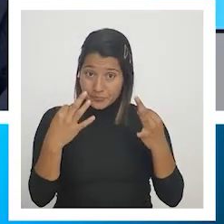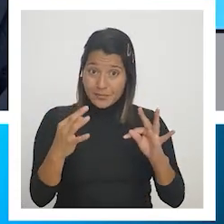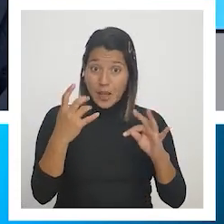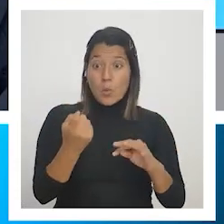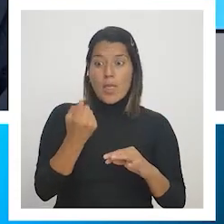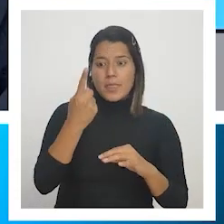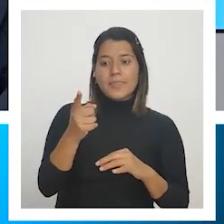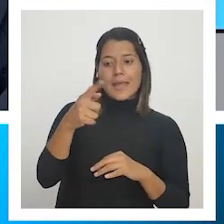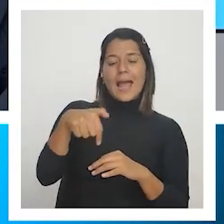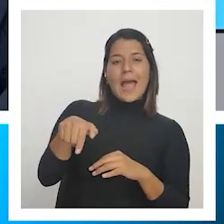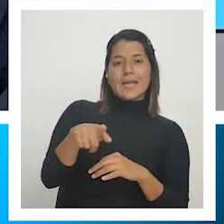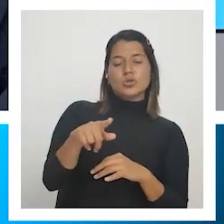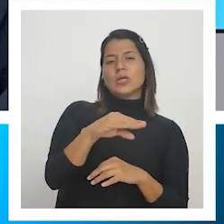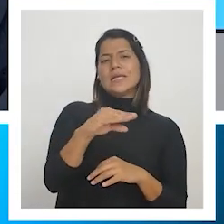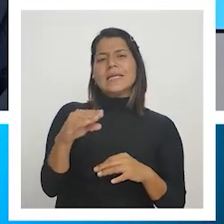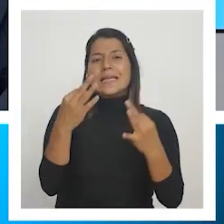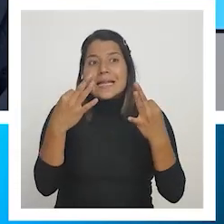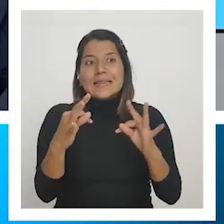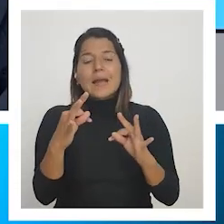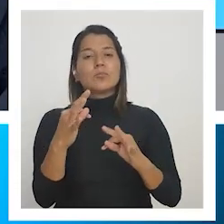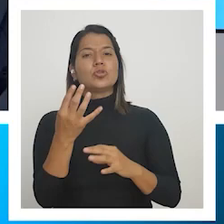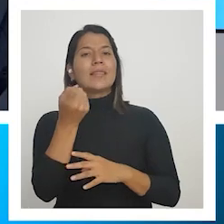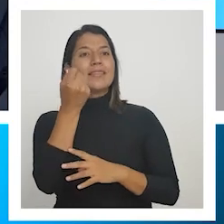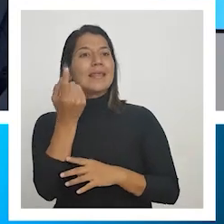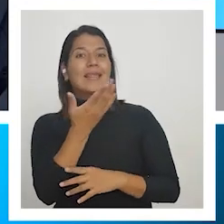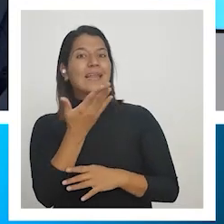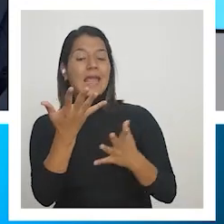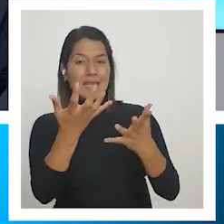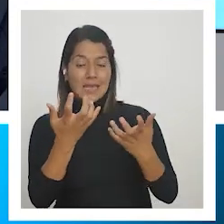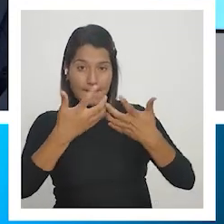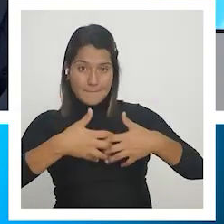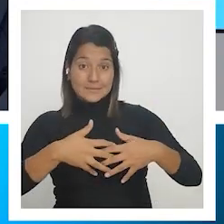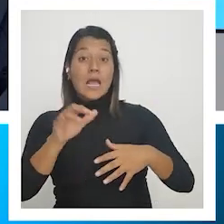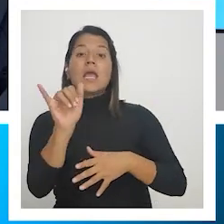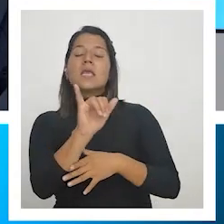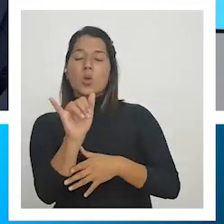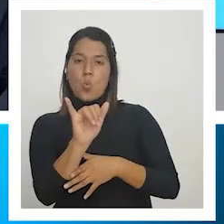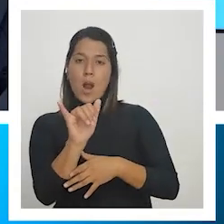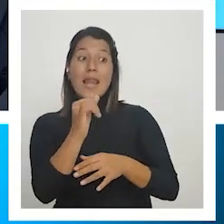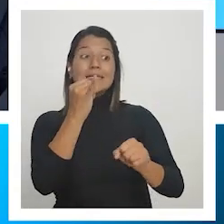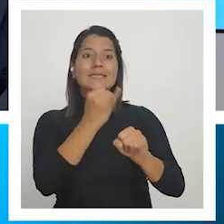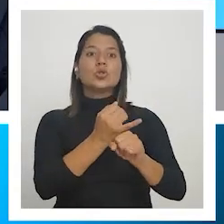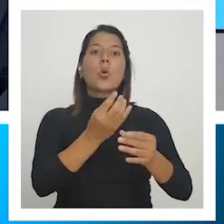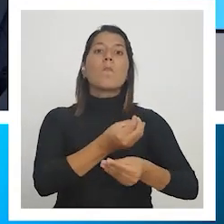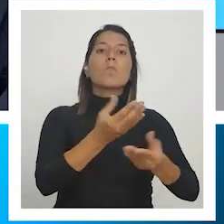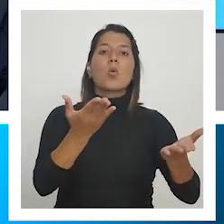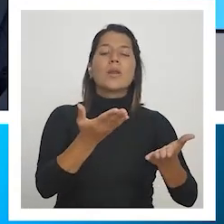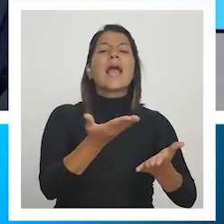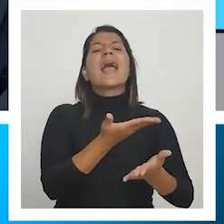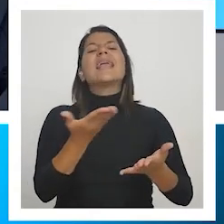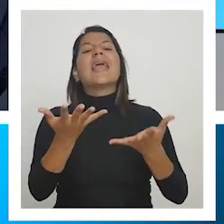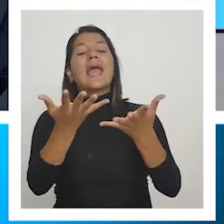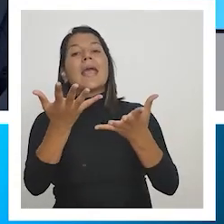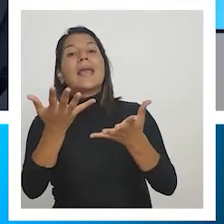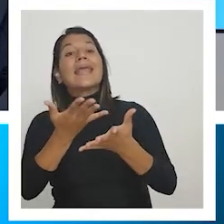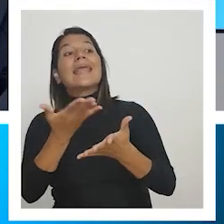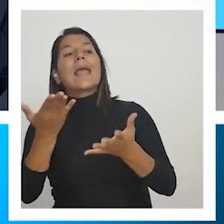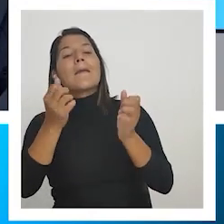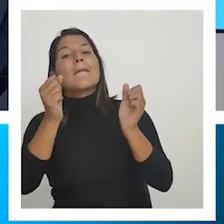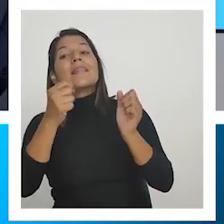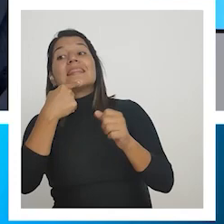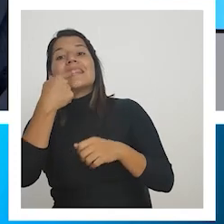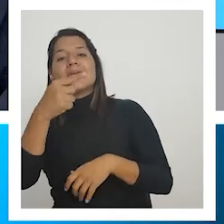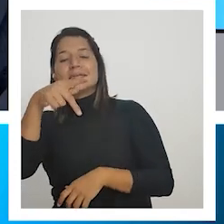igual sucede en las compras públicas. Aquí lo que estamos tratando es qué están diciendo las MIPYMES, pero también fuimos a ver qué nos dicen las